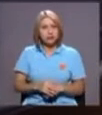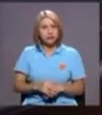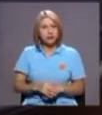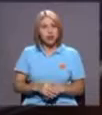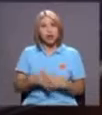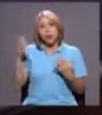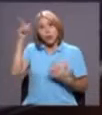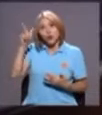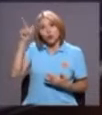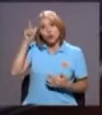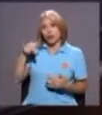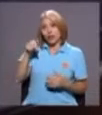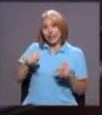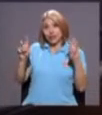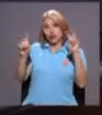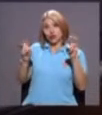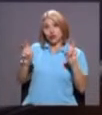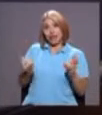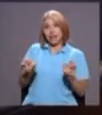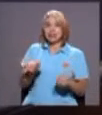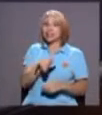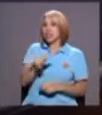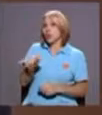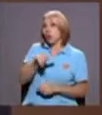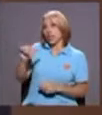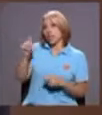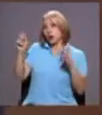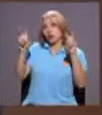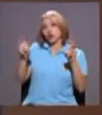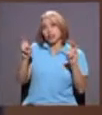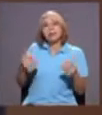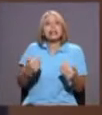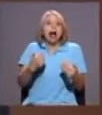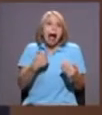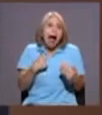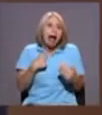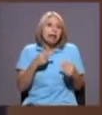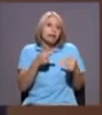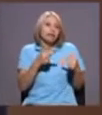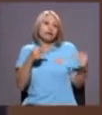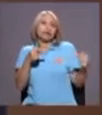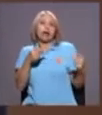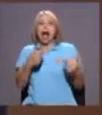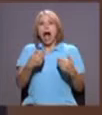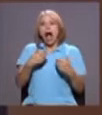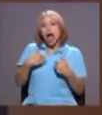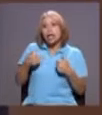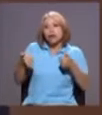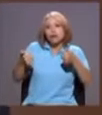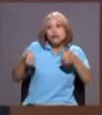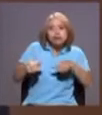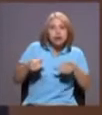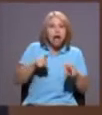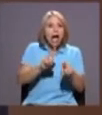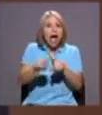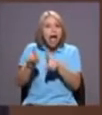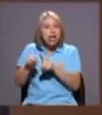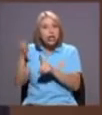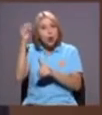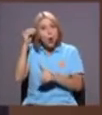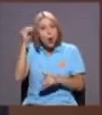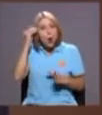estos temas, como en tantos otros, hay discrepancias, hay puntos de vista, pero también hay muchas cosas que nos